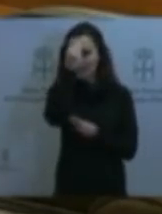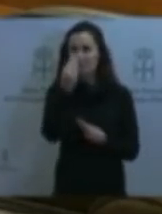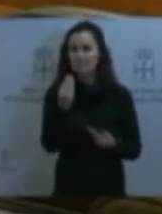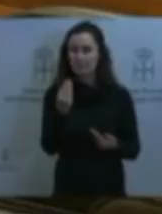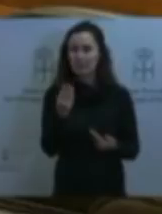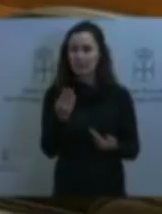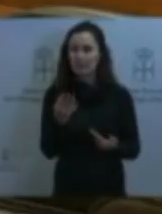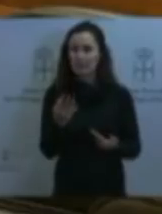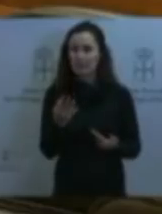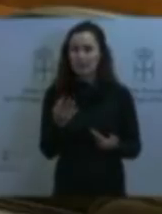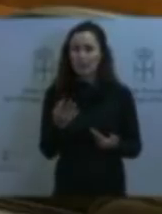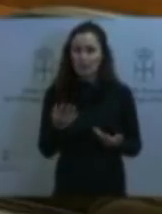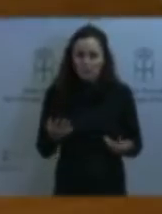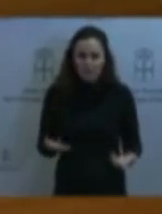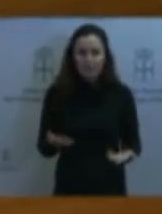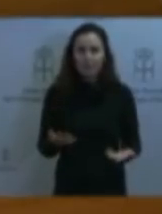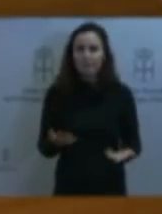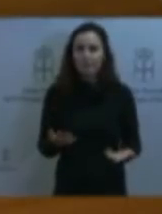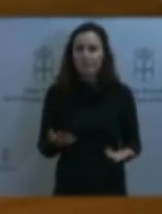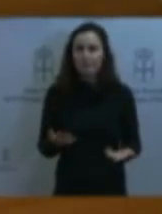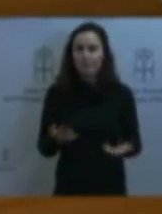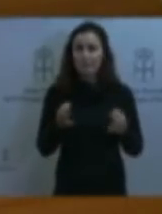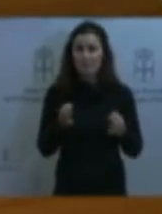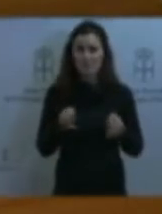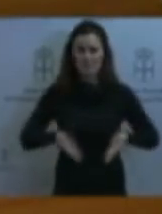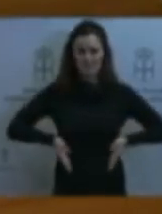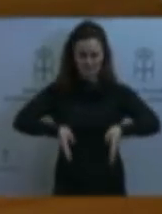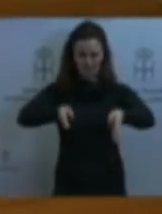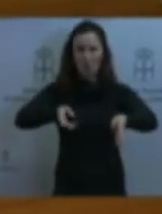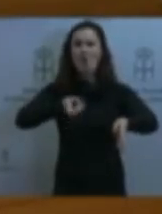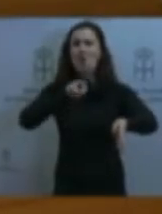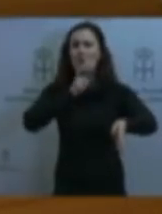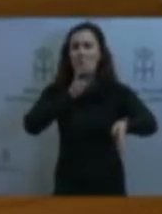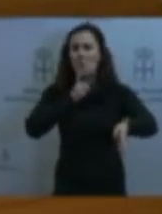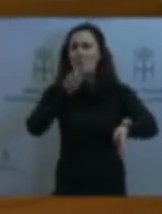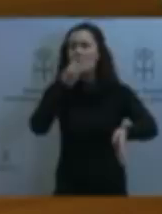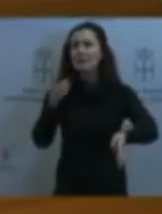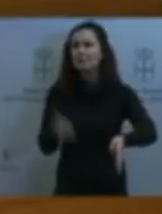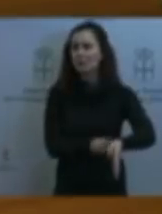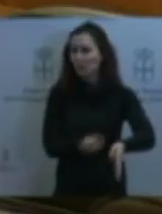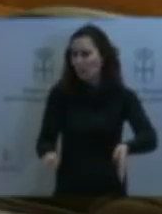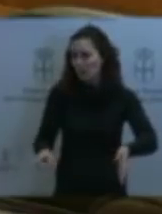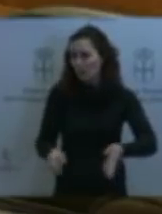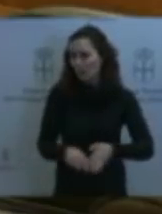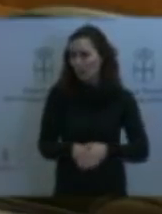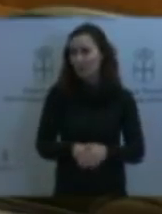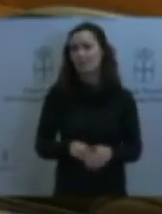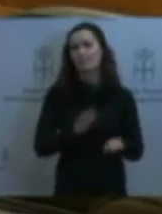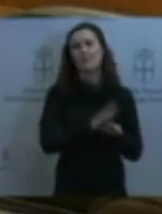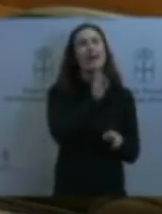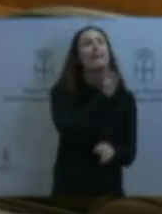el resultado? Y para responder a esta pregunta, ya que no